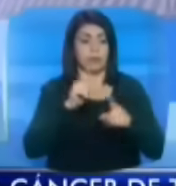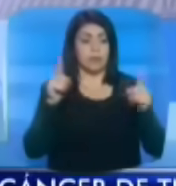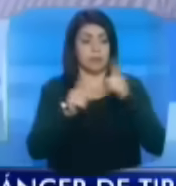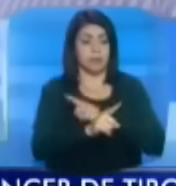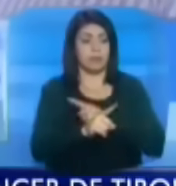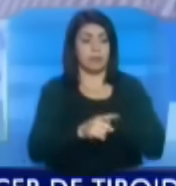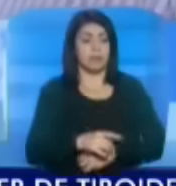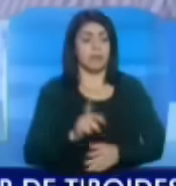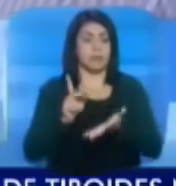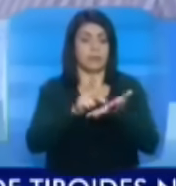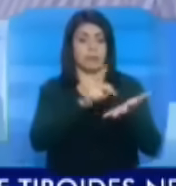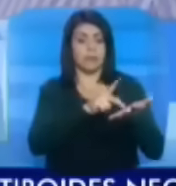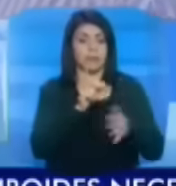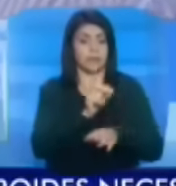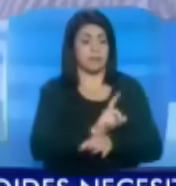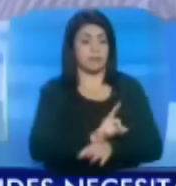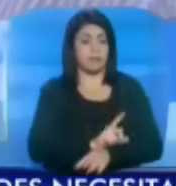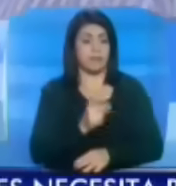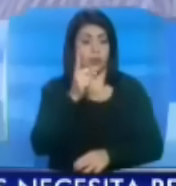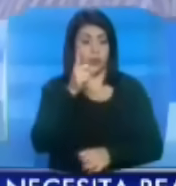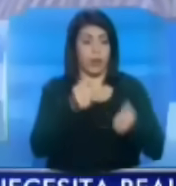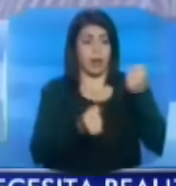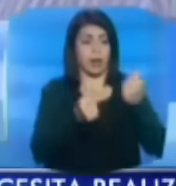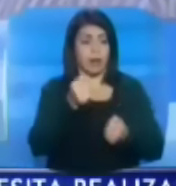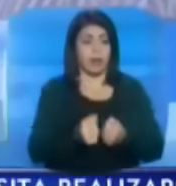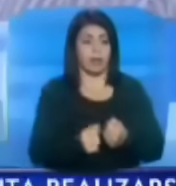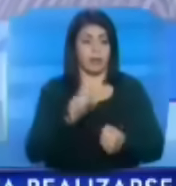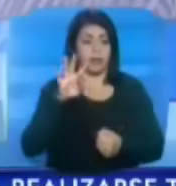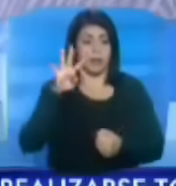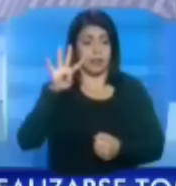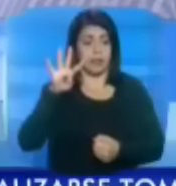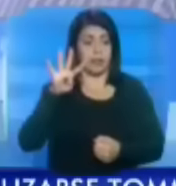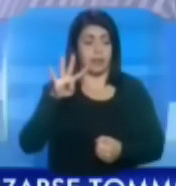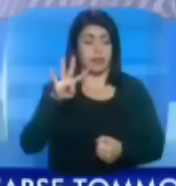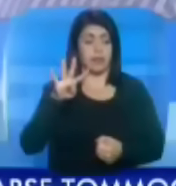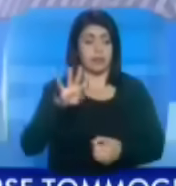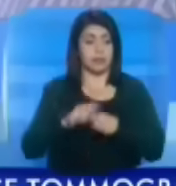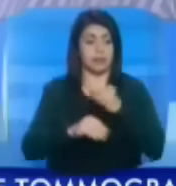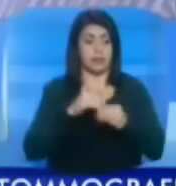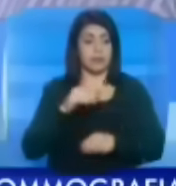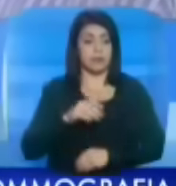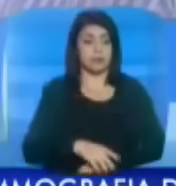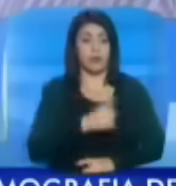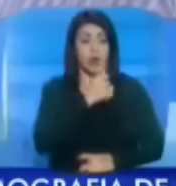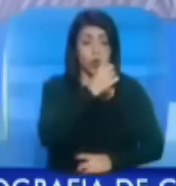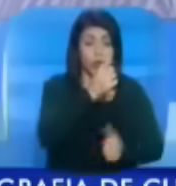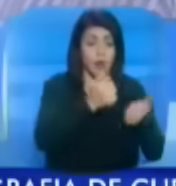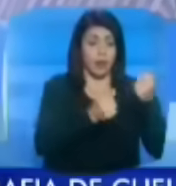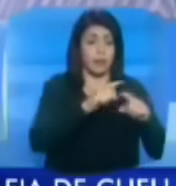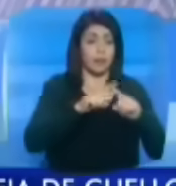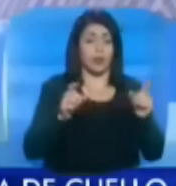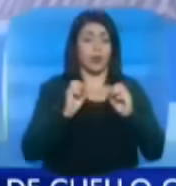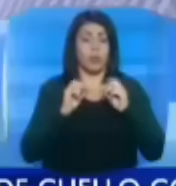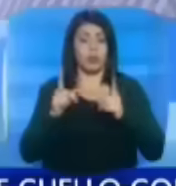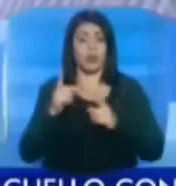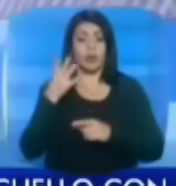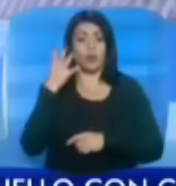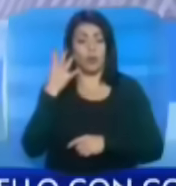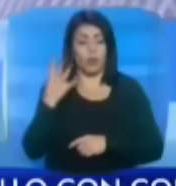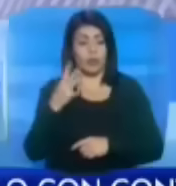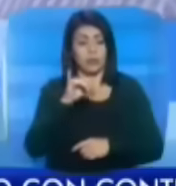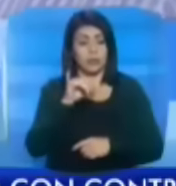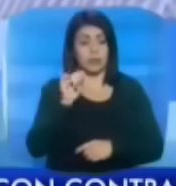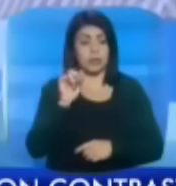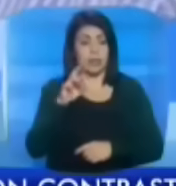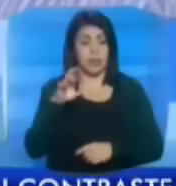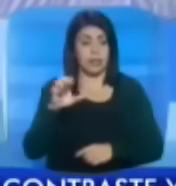cambio, participan automáticamente, no por un vehículo, por 4 Yaris. O sea, concursan por uno, pero la oportunidad de ganarse 4 Yaris